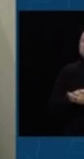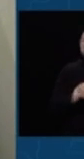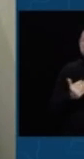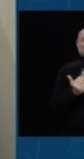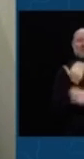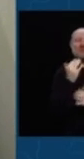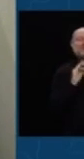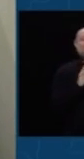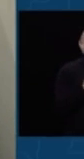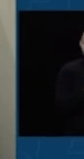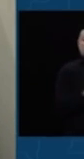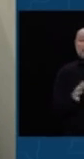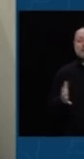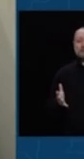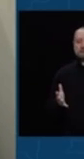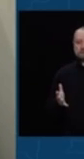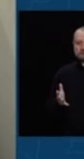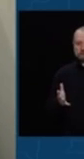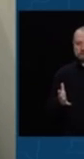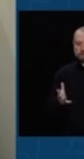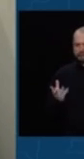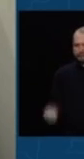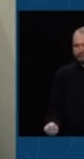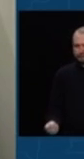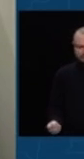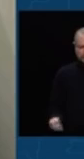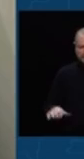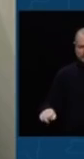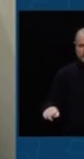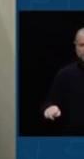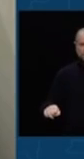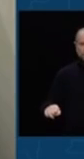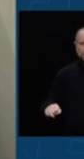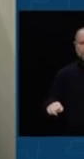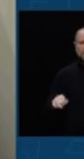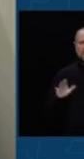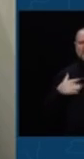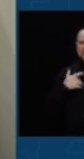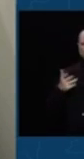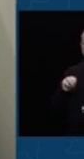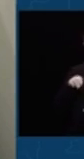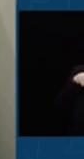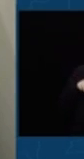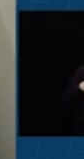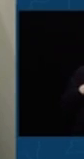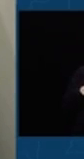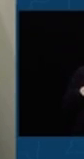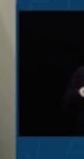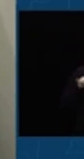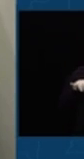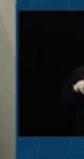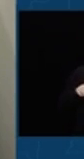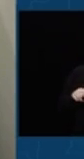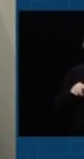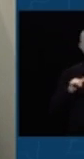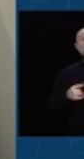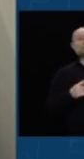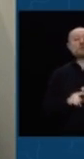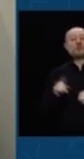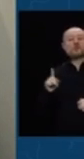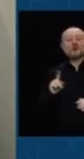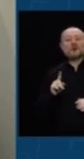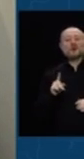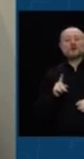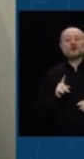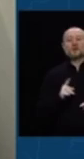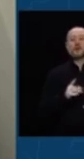multidisciplinaria donde hay muchas agencias involucradas y sobre todo es interestatal. Hay muchísimos estados que están colaborando con Nueva York,